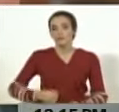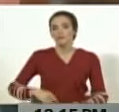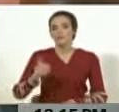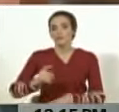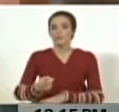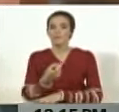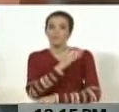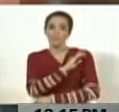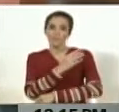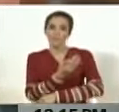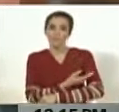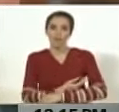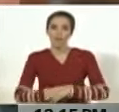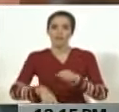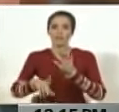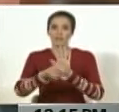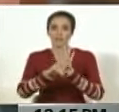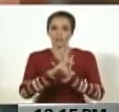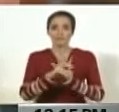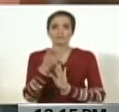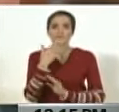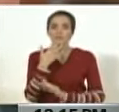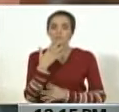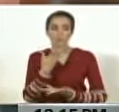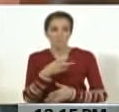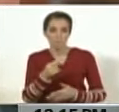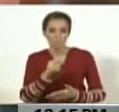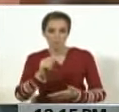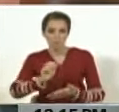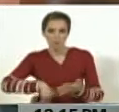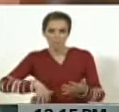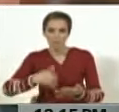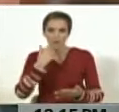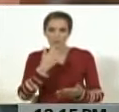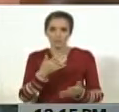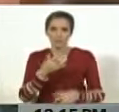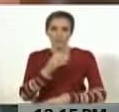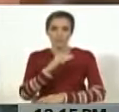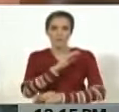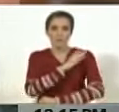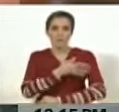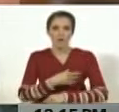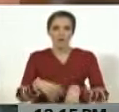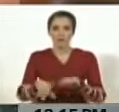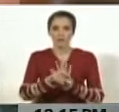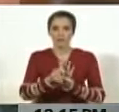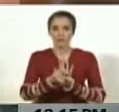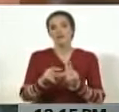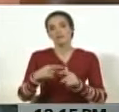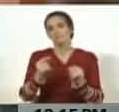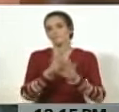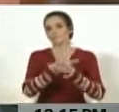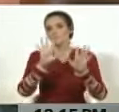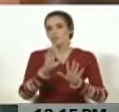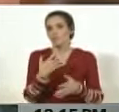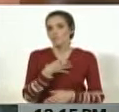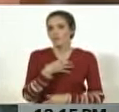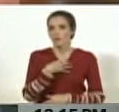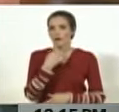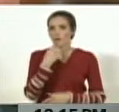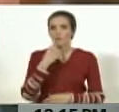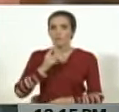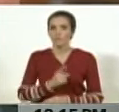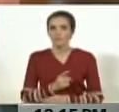Legislativo. Si hay omisiones fundamentales por parte del Poder Legislativo, evidentemente no se pueden